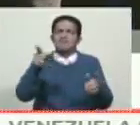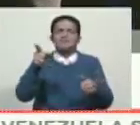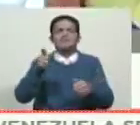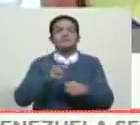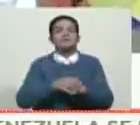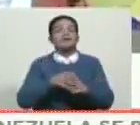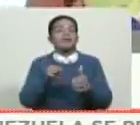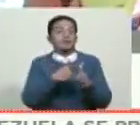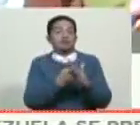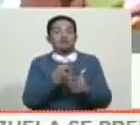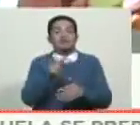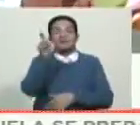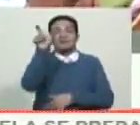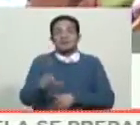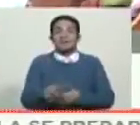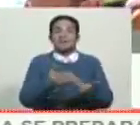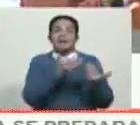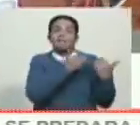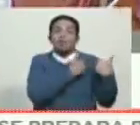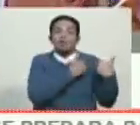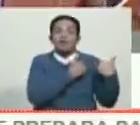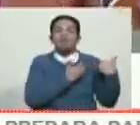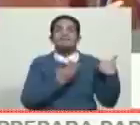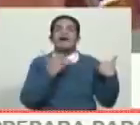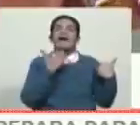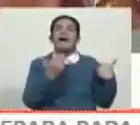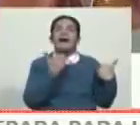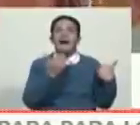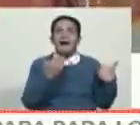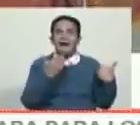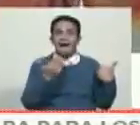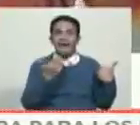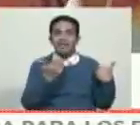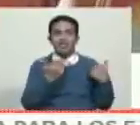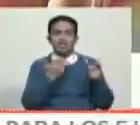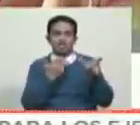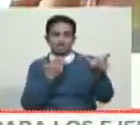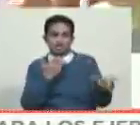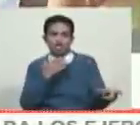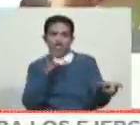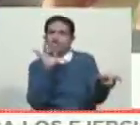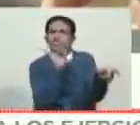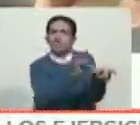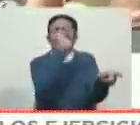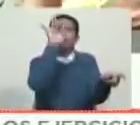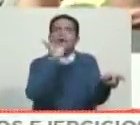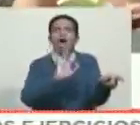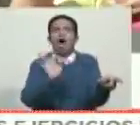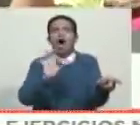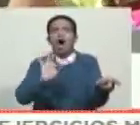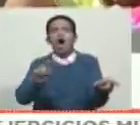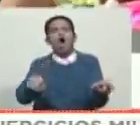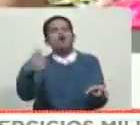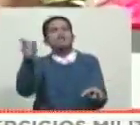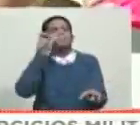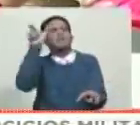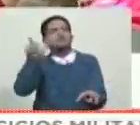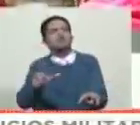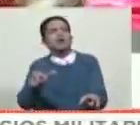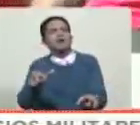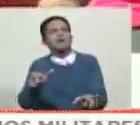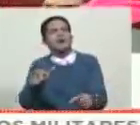alguien responsable, que algo le pase a ese señor o algún dirigente de la oposición, es el